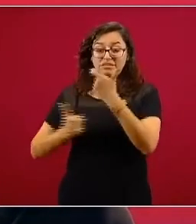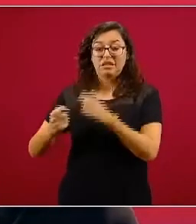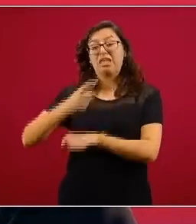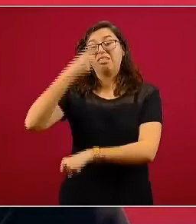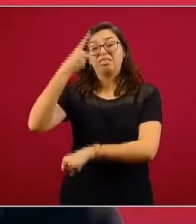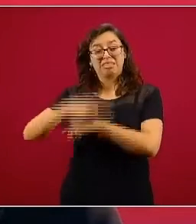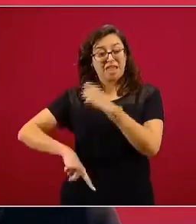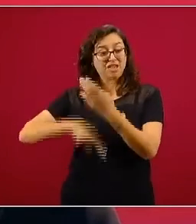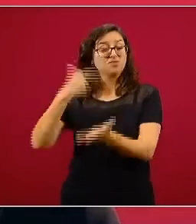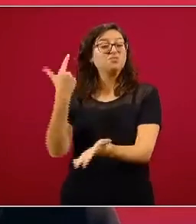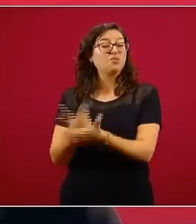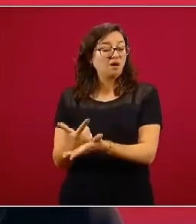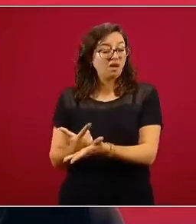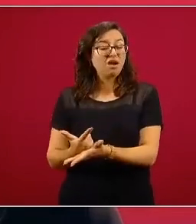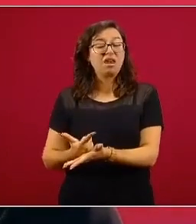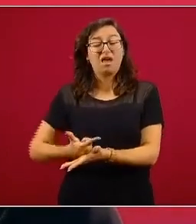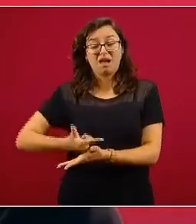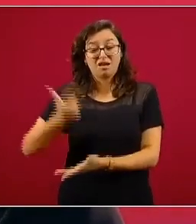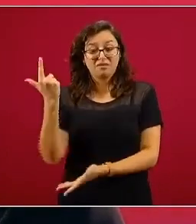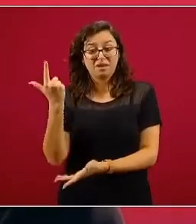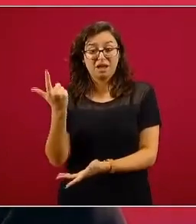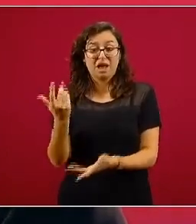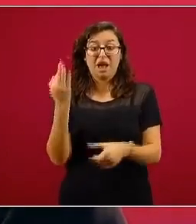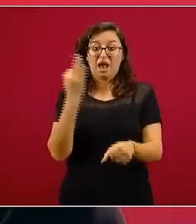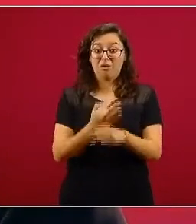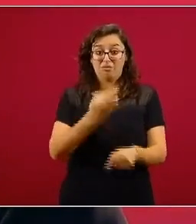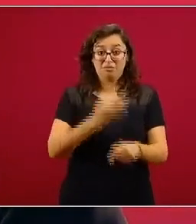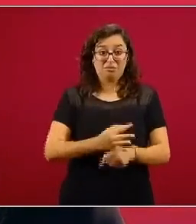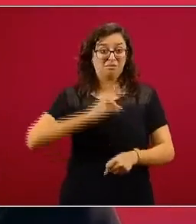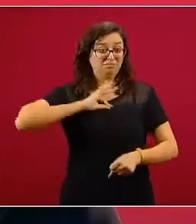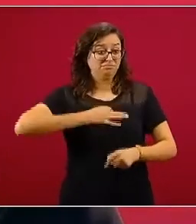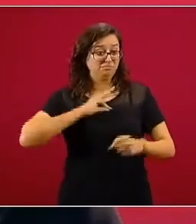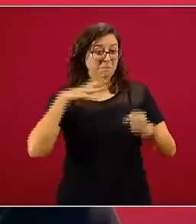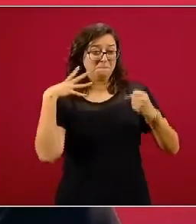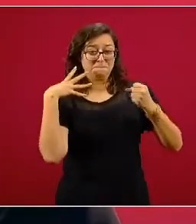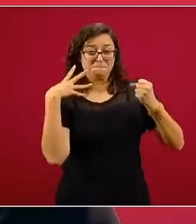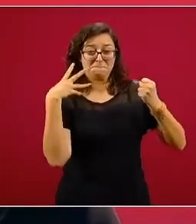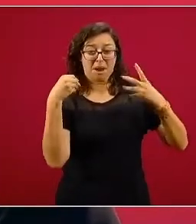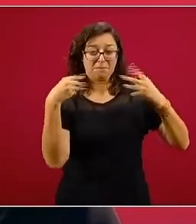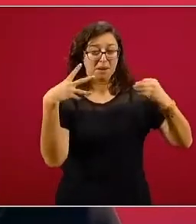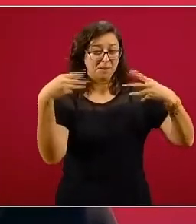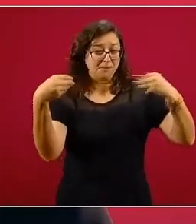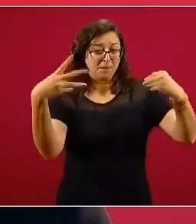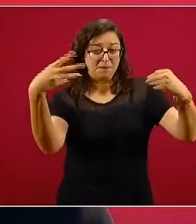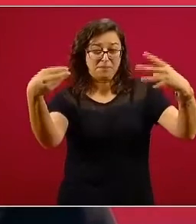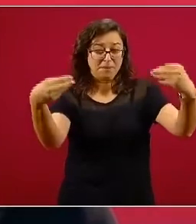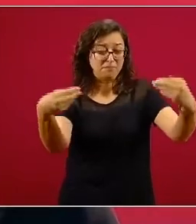El enorme impacto económico que ha tenido esta pandemia en el mundo entero,